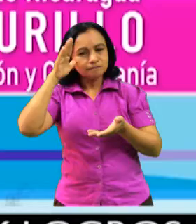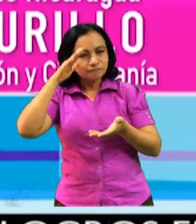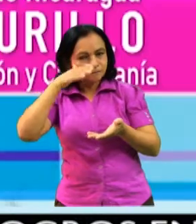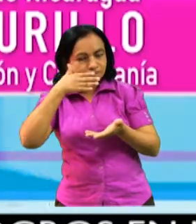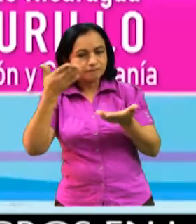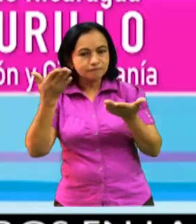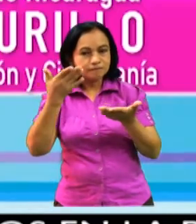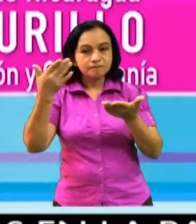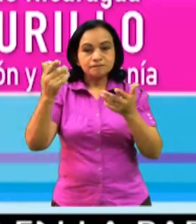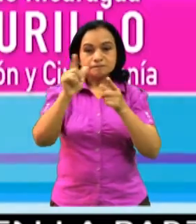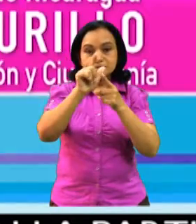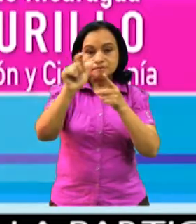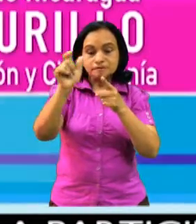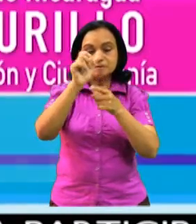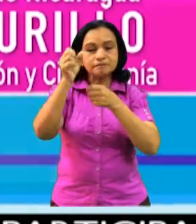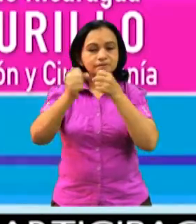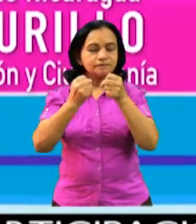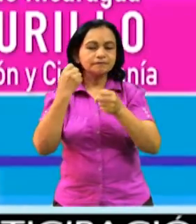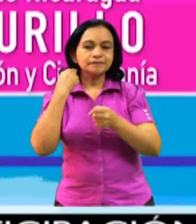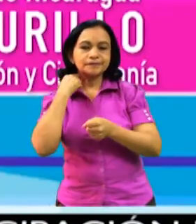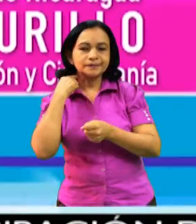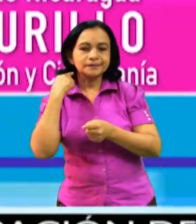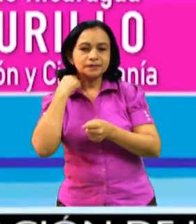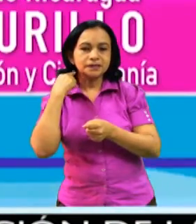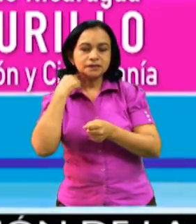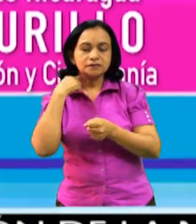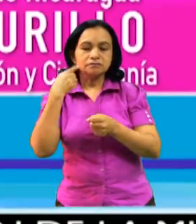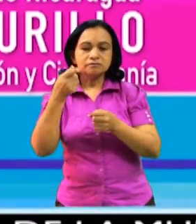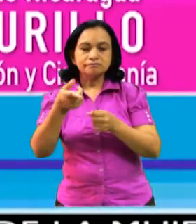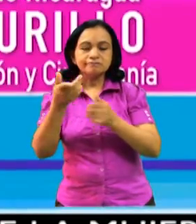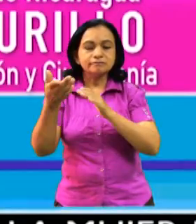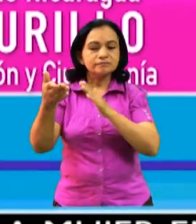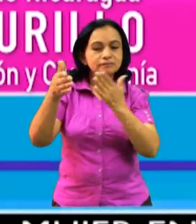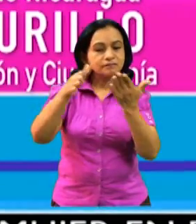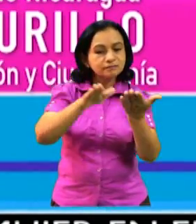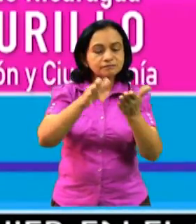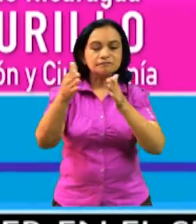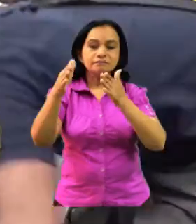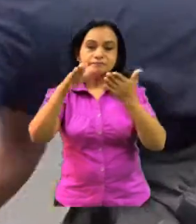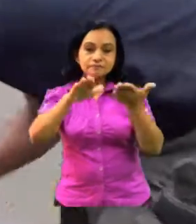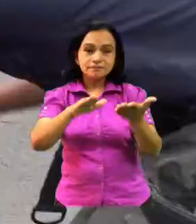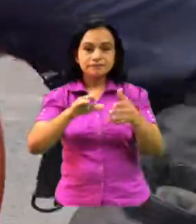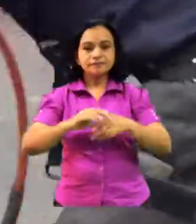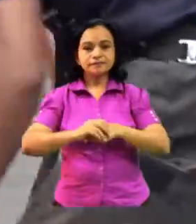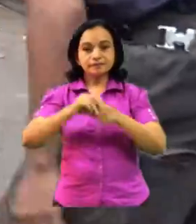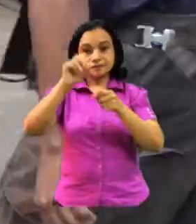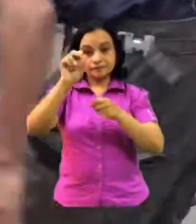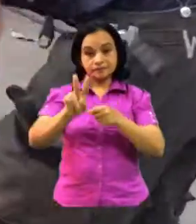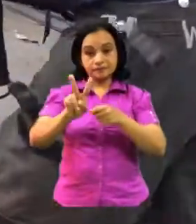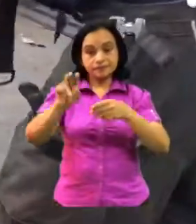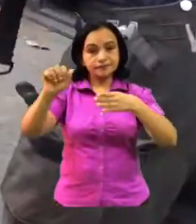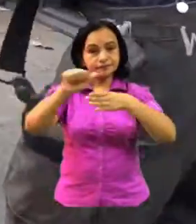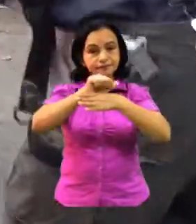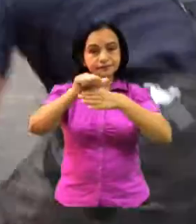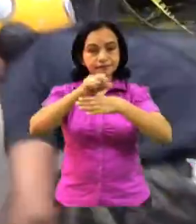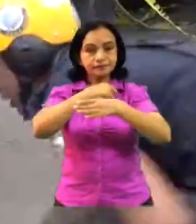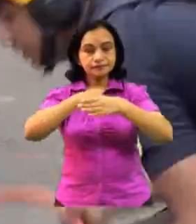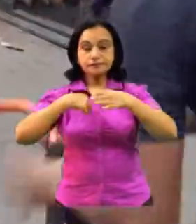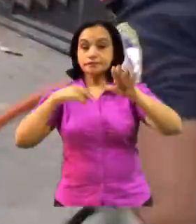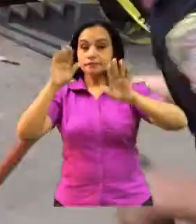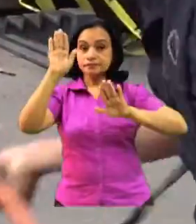como temporada del año, siempre nos arrebata vida valiosa. En el segundo ejercicio se